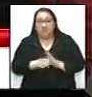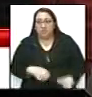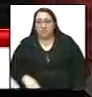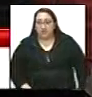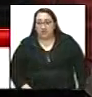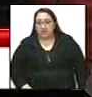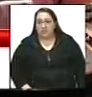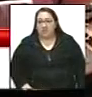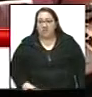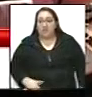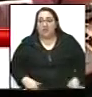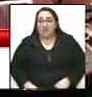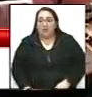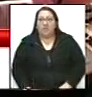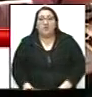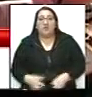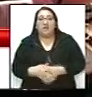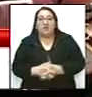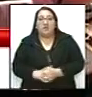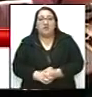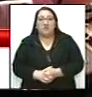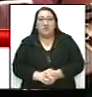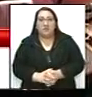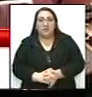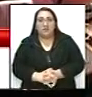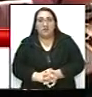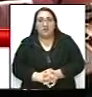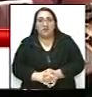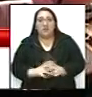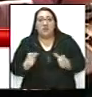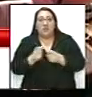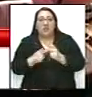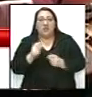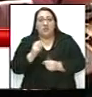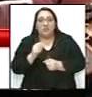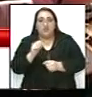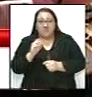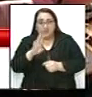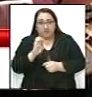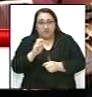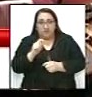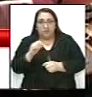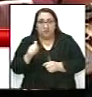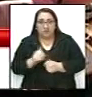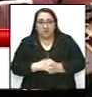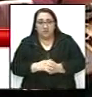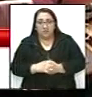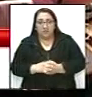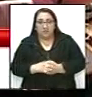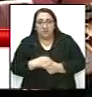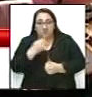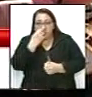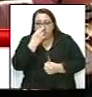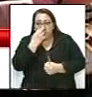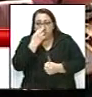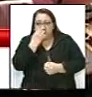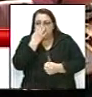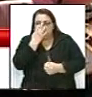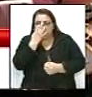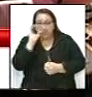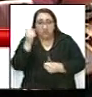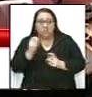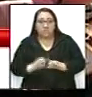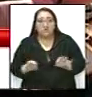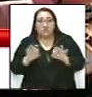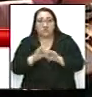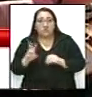presidente. Gracias, congresista Belaunde. Congresista Beteta. Congresista Beteta. Gracias, presidente. Sí, creo es importante